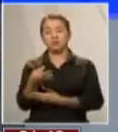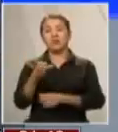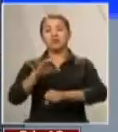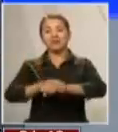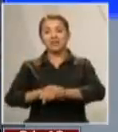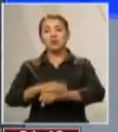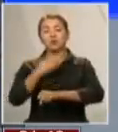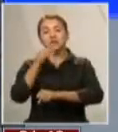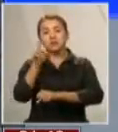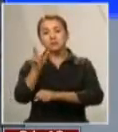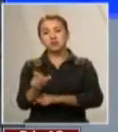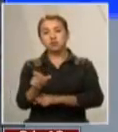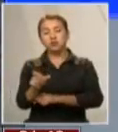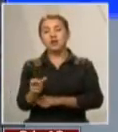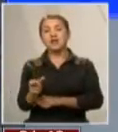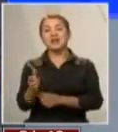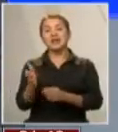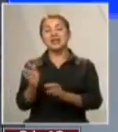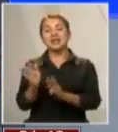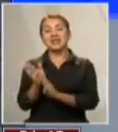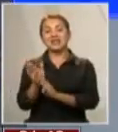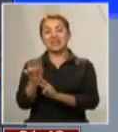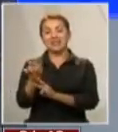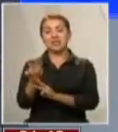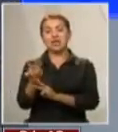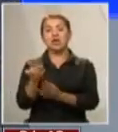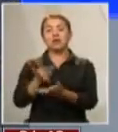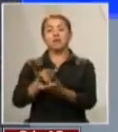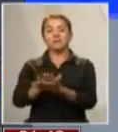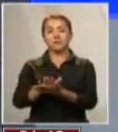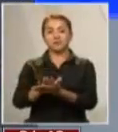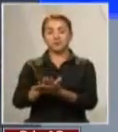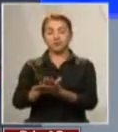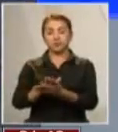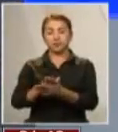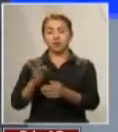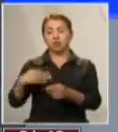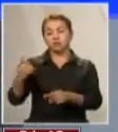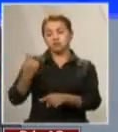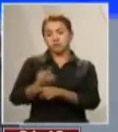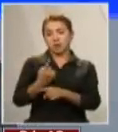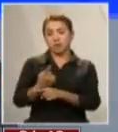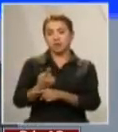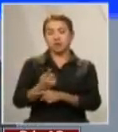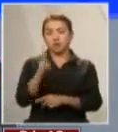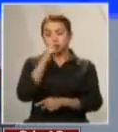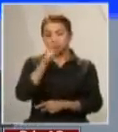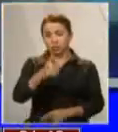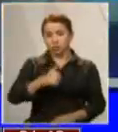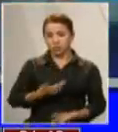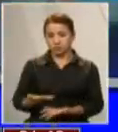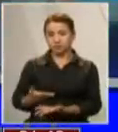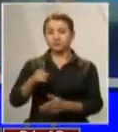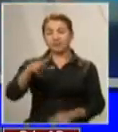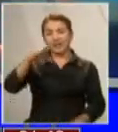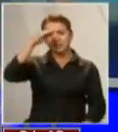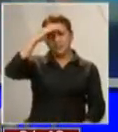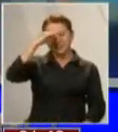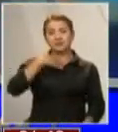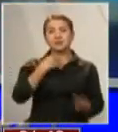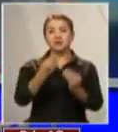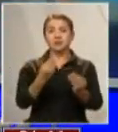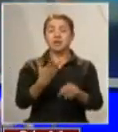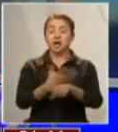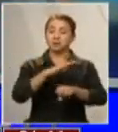detener cuando esa persona, la identidad de ella está asociada a una orden de detención pendiente o una medida cautelar que hoy día está siendo incumplida. Pero diputado, en la experiencia, lo que pasaba cuando